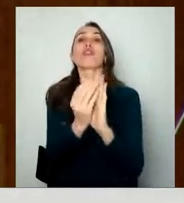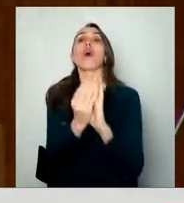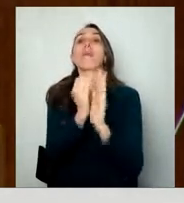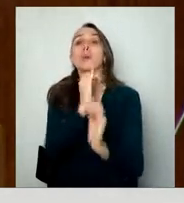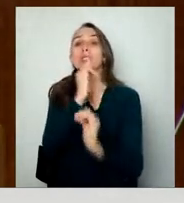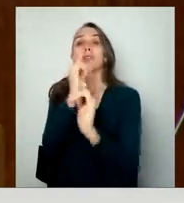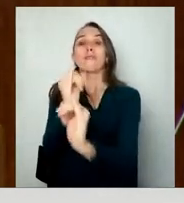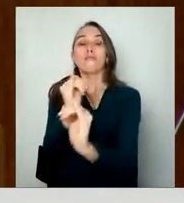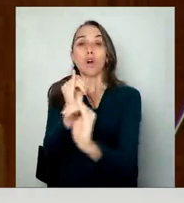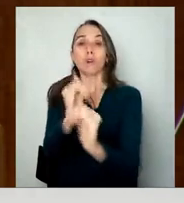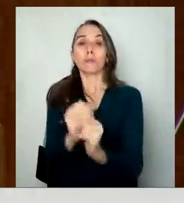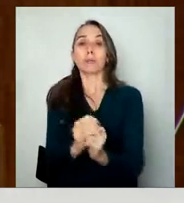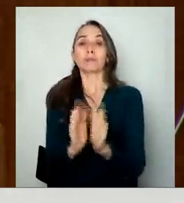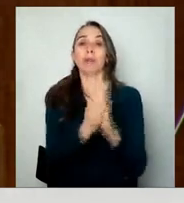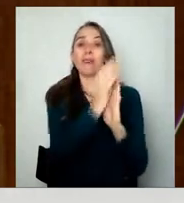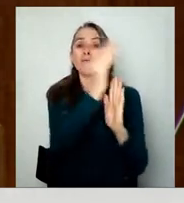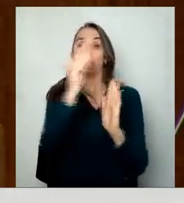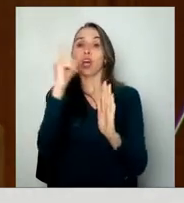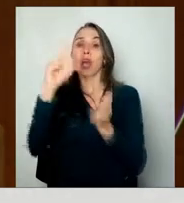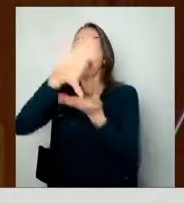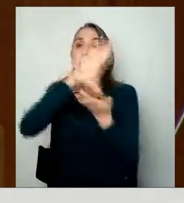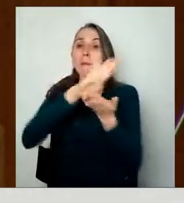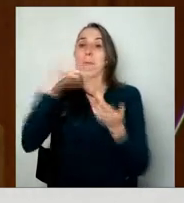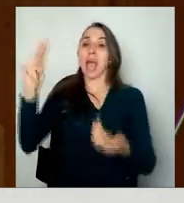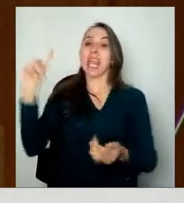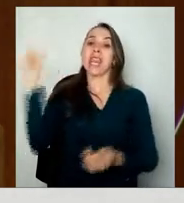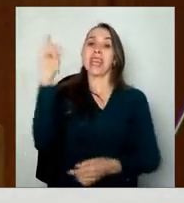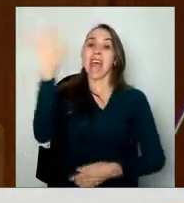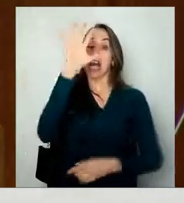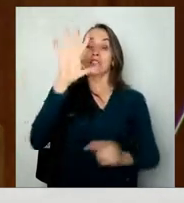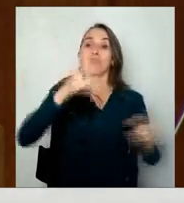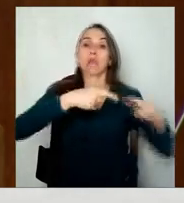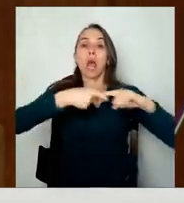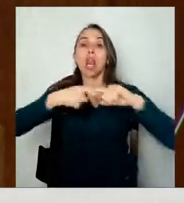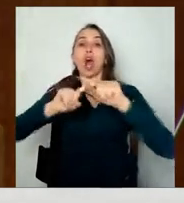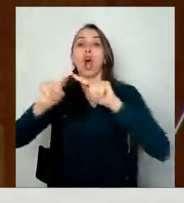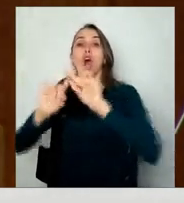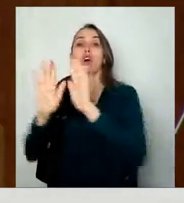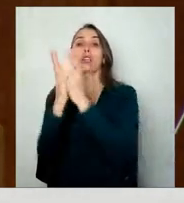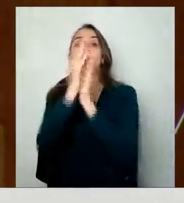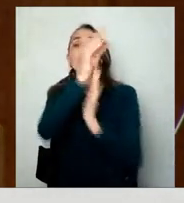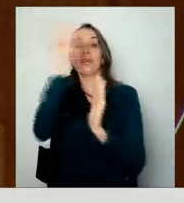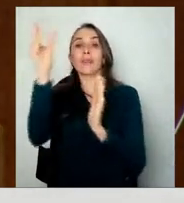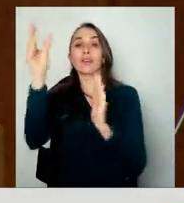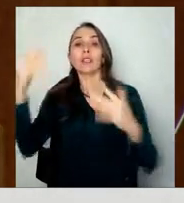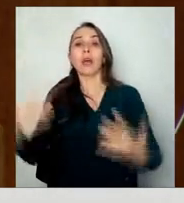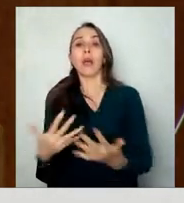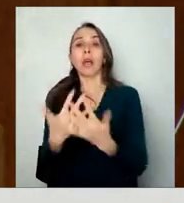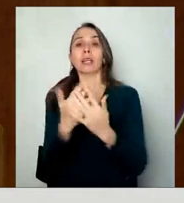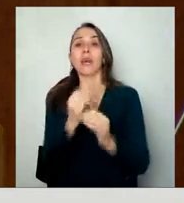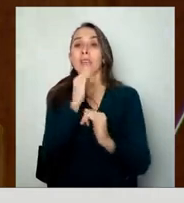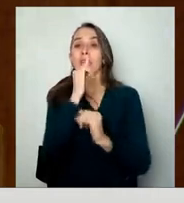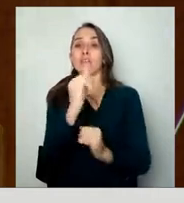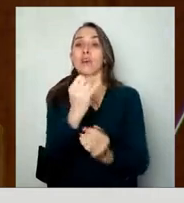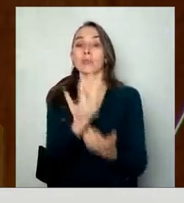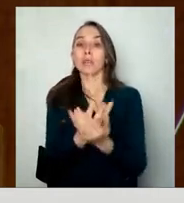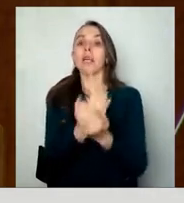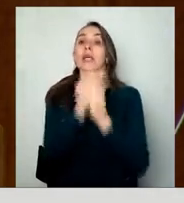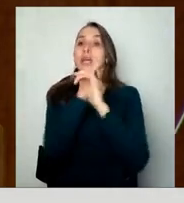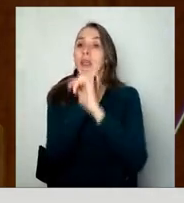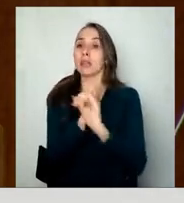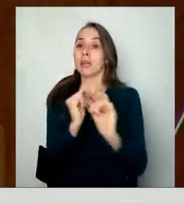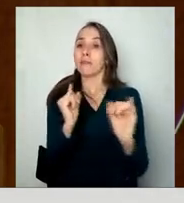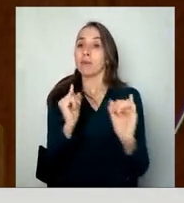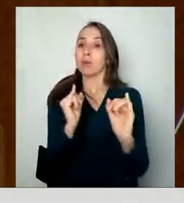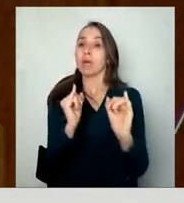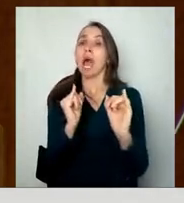a las bibliotecas Nacionales con las demás bibliotecas y redes de información existentes divulgar las colecciones